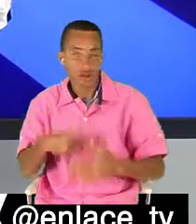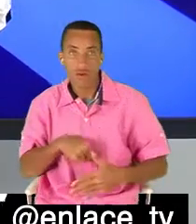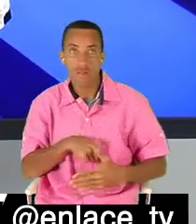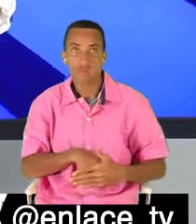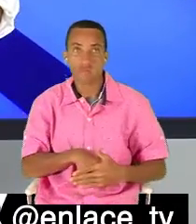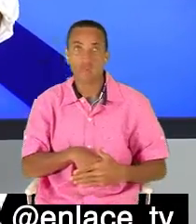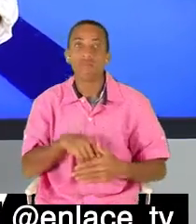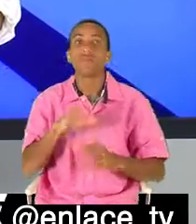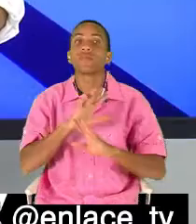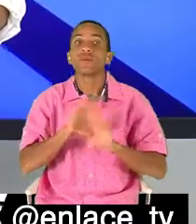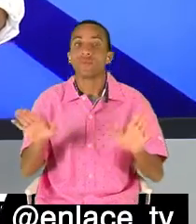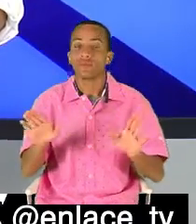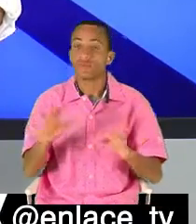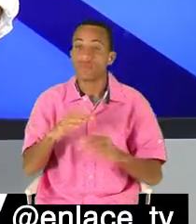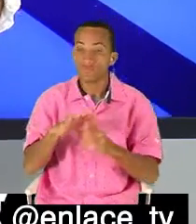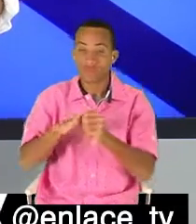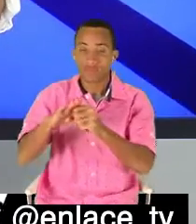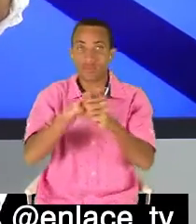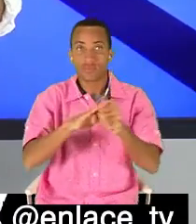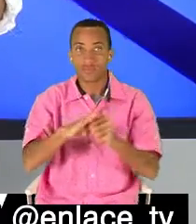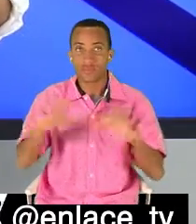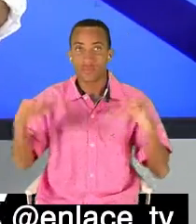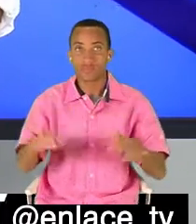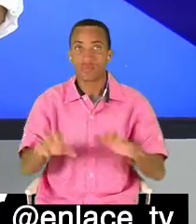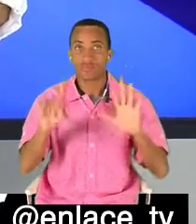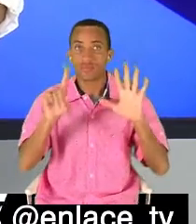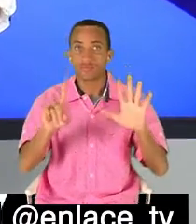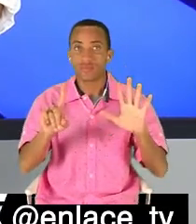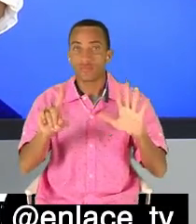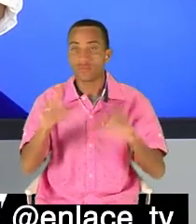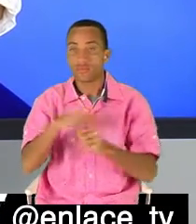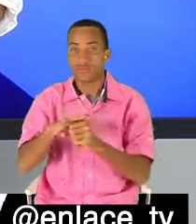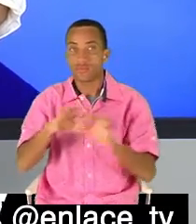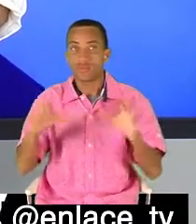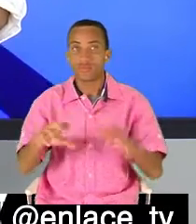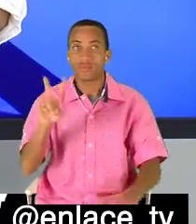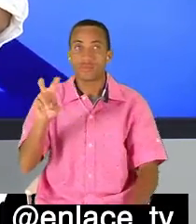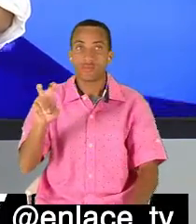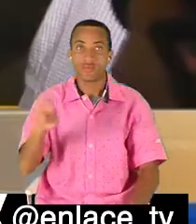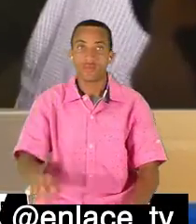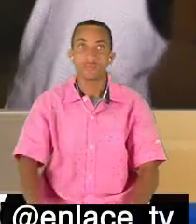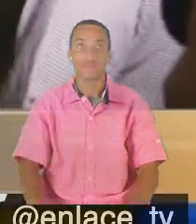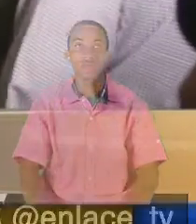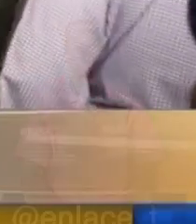en las comunas 6 y 7 de nuestra ciudad. Estas y otras informaciones a continuación.